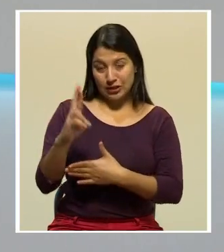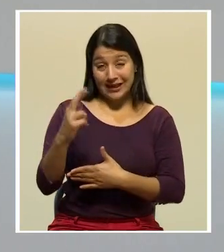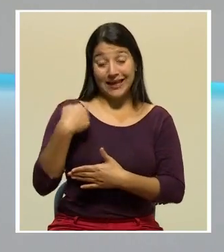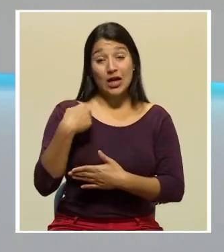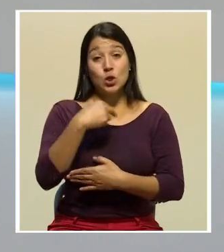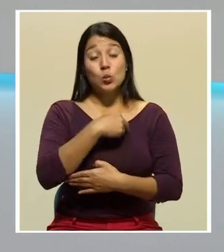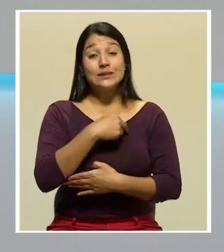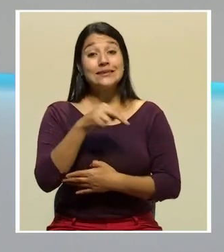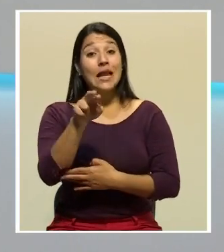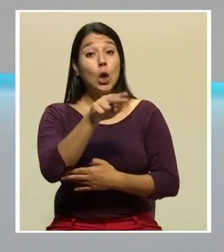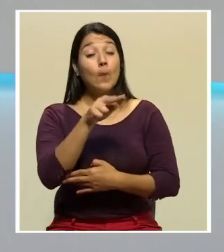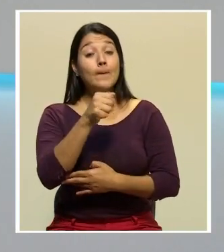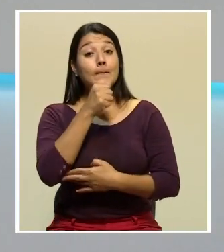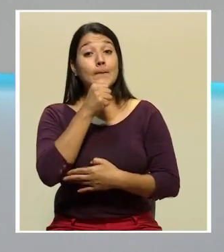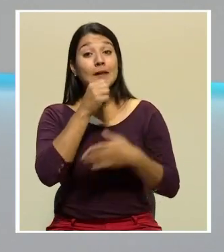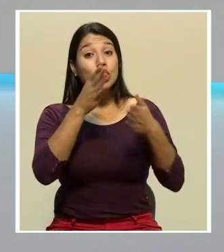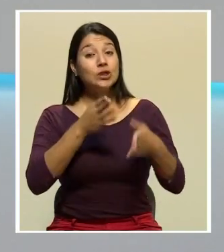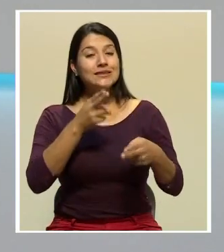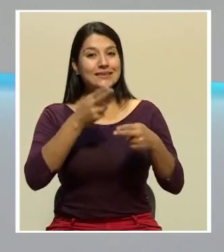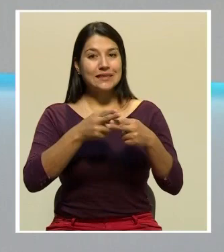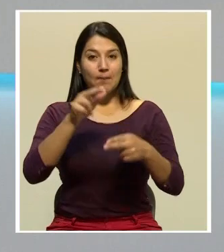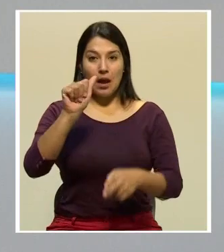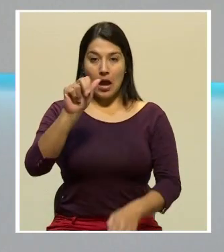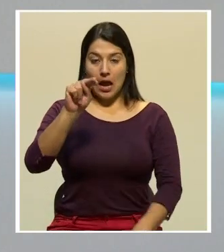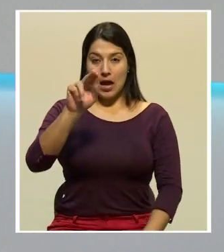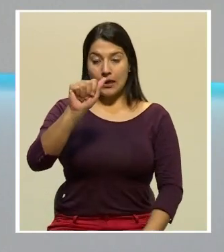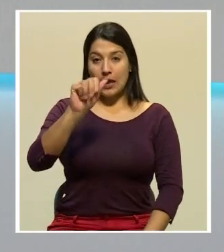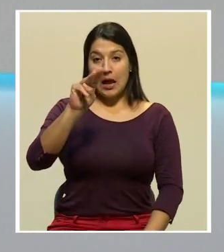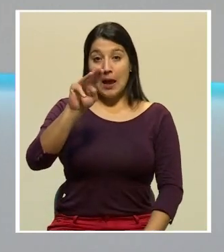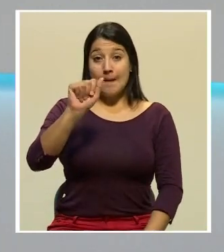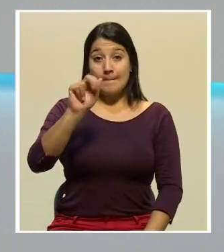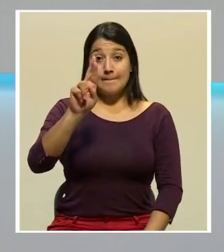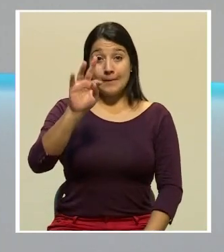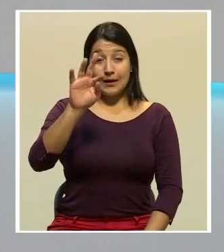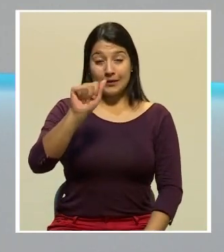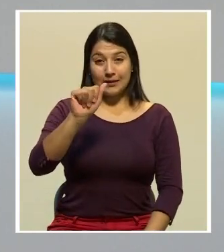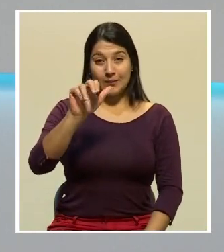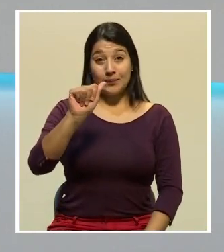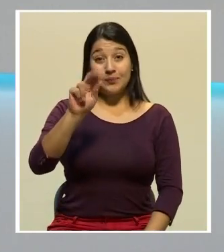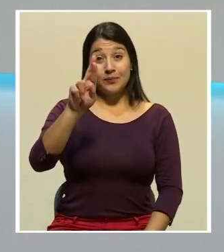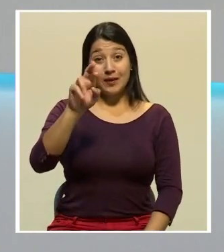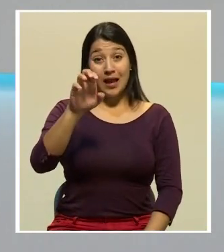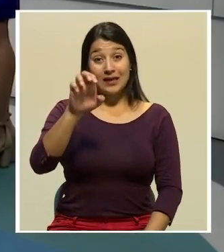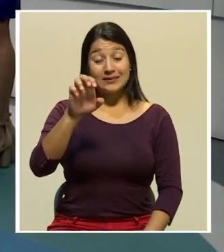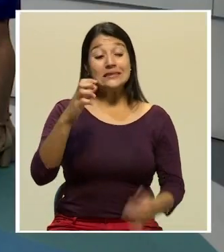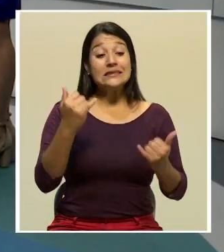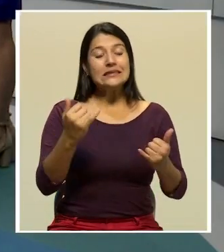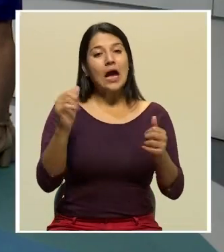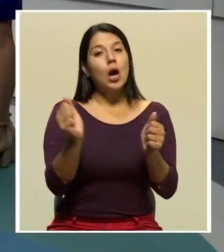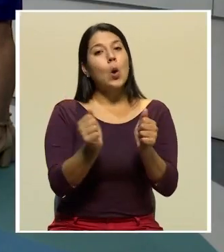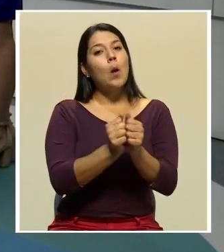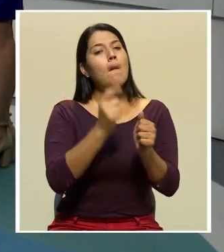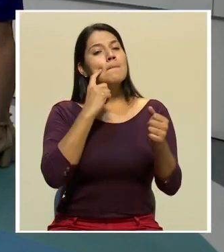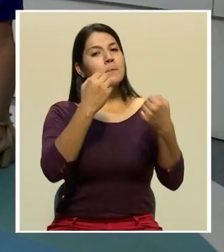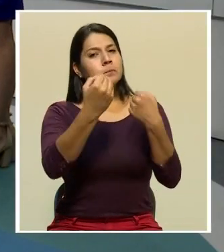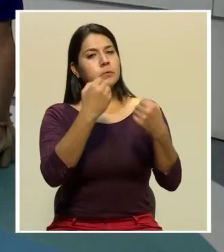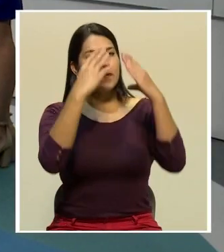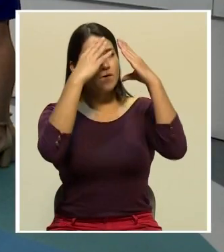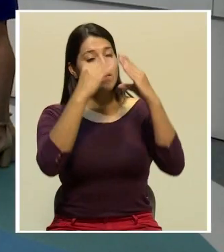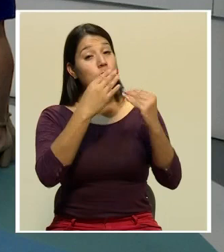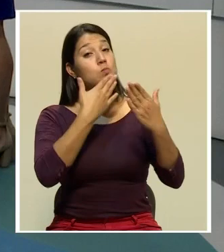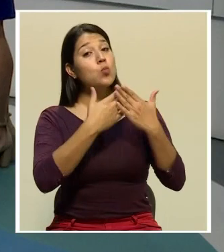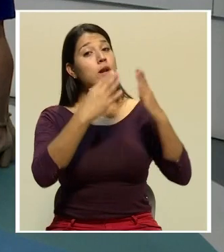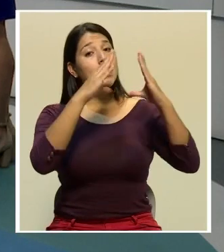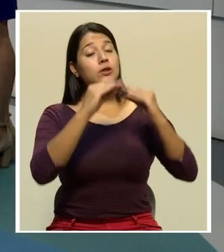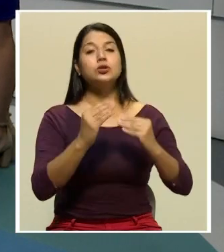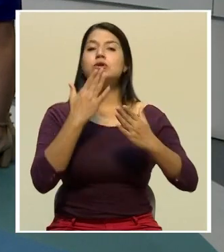Ana Marta Arce, ya nos acompaña en el set para ampliar estos y otros detalles. Buenas noches, Ana Marta. ¿Qué tal?